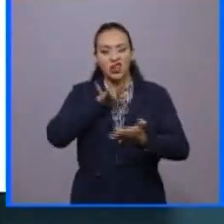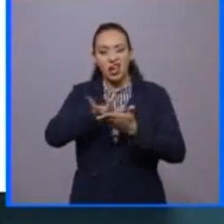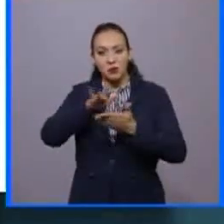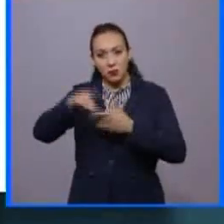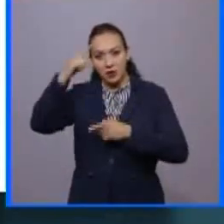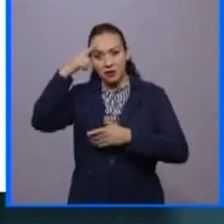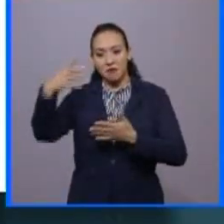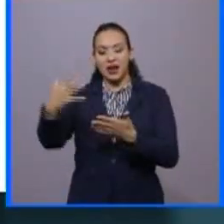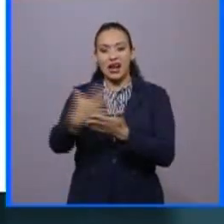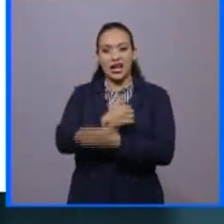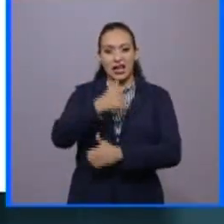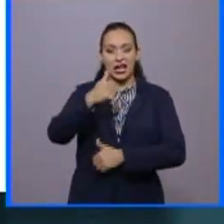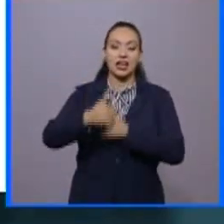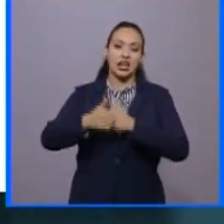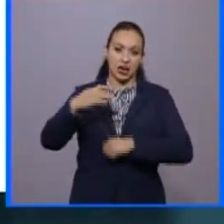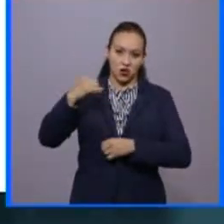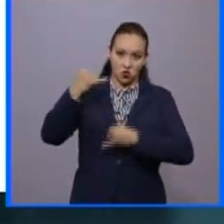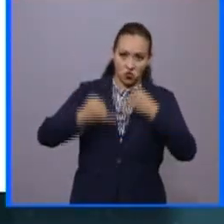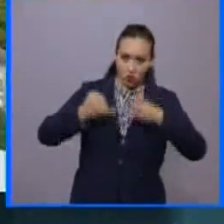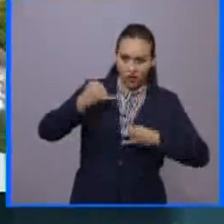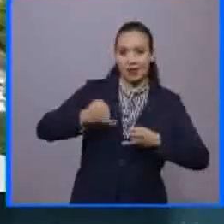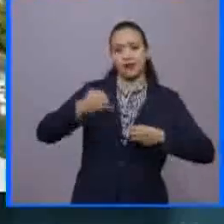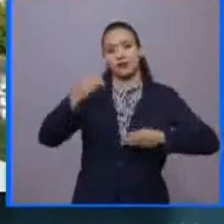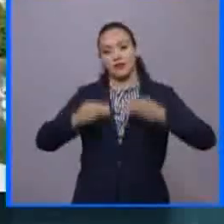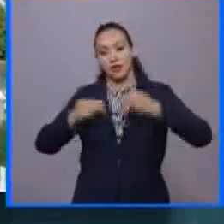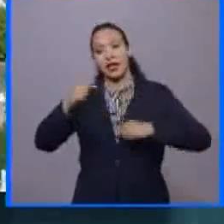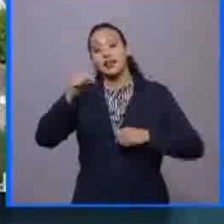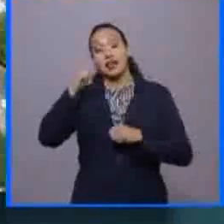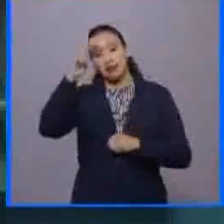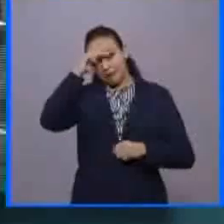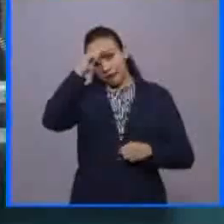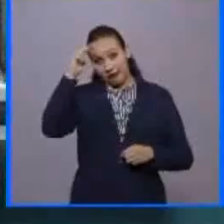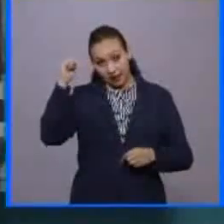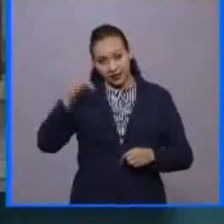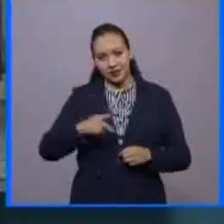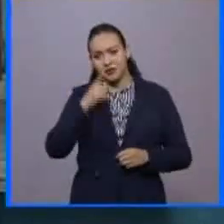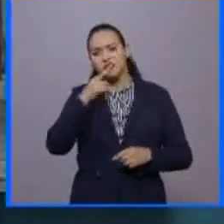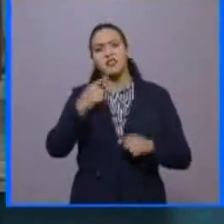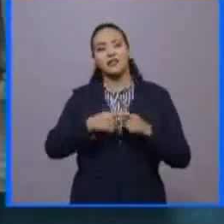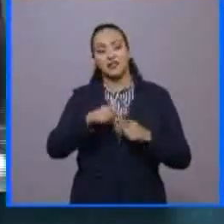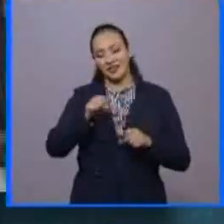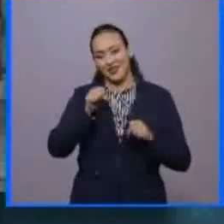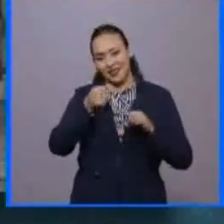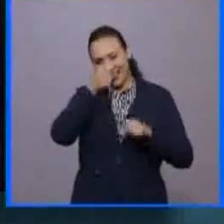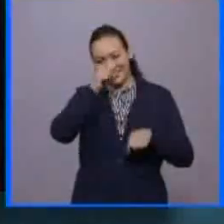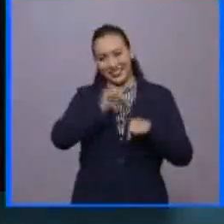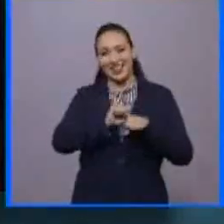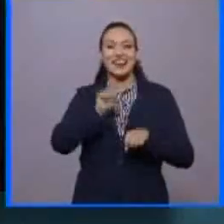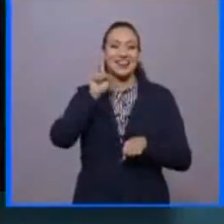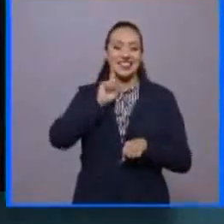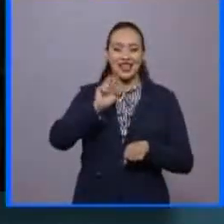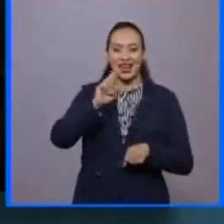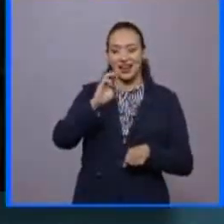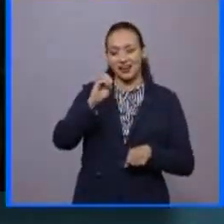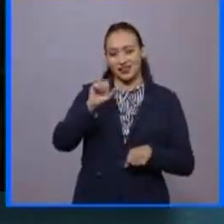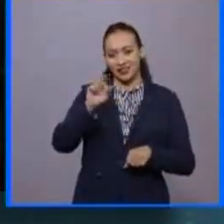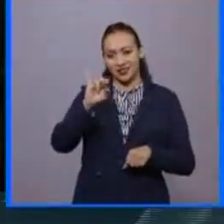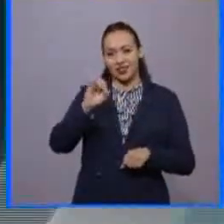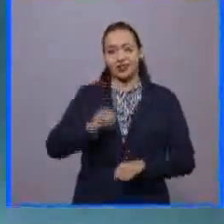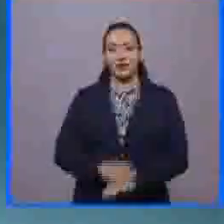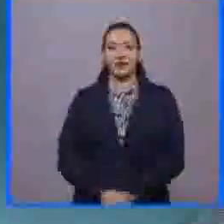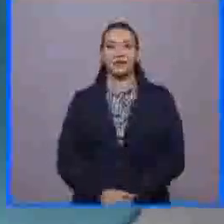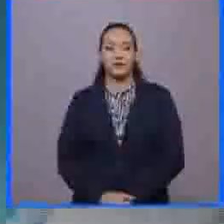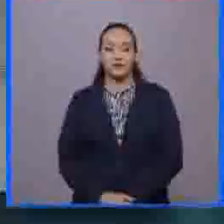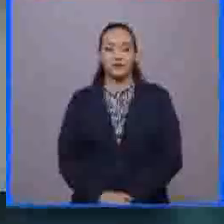candidato de la elección del Poder Judicial local o federal en Nayarit, advirtió la secretaria de Gobierno del Estado, Rocío González.